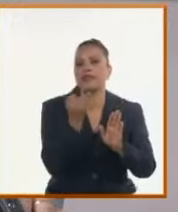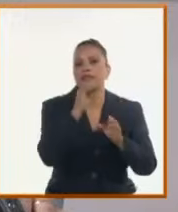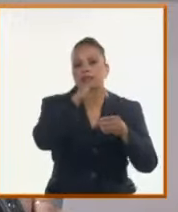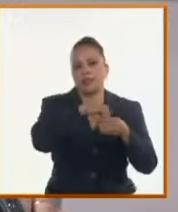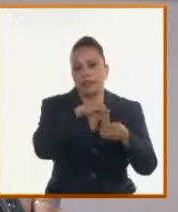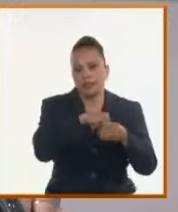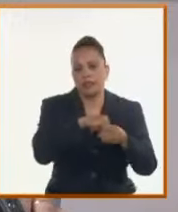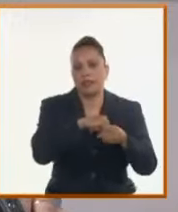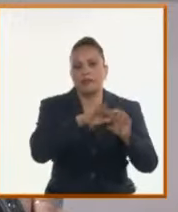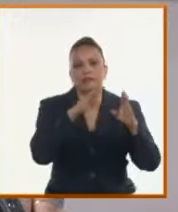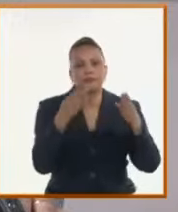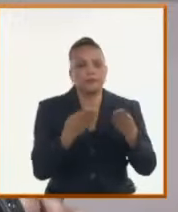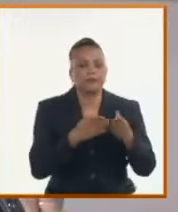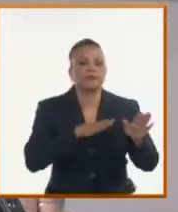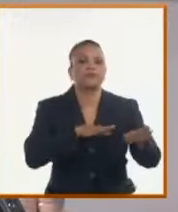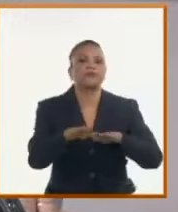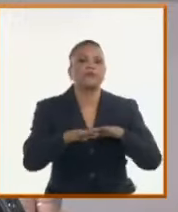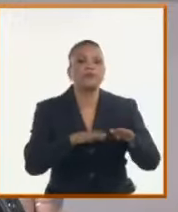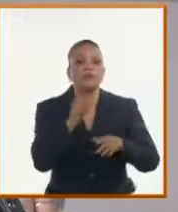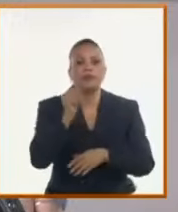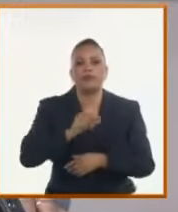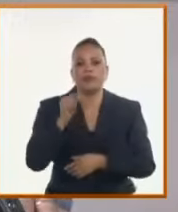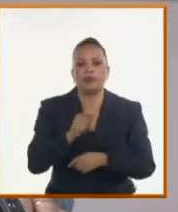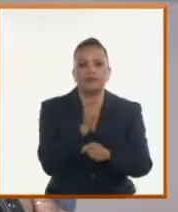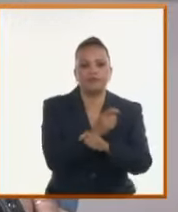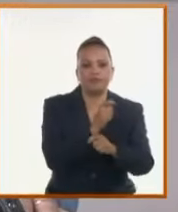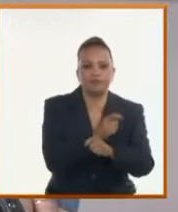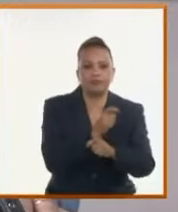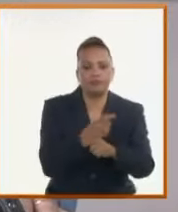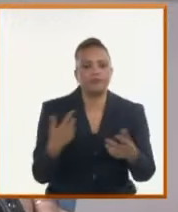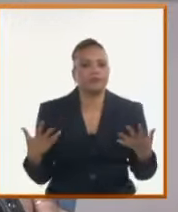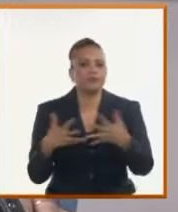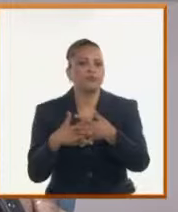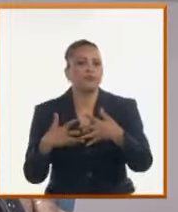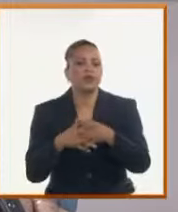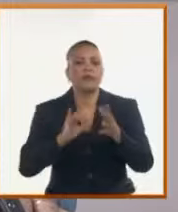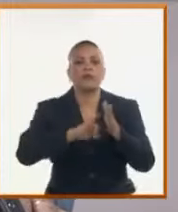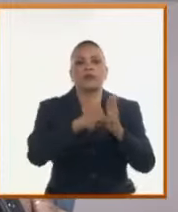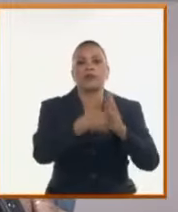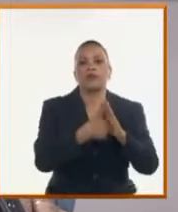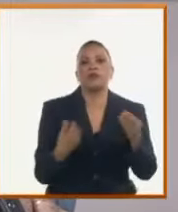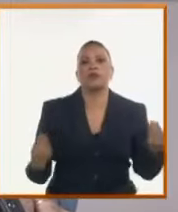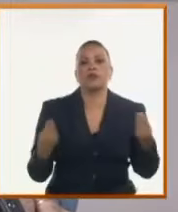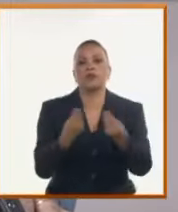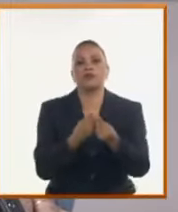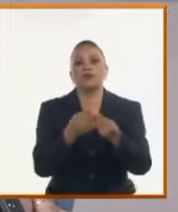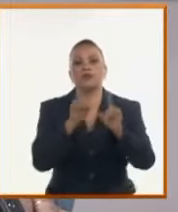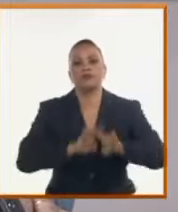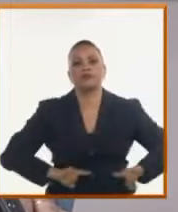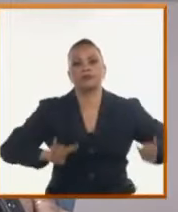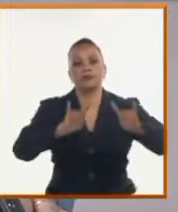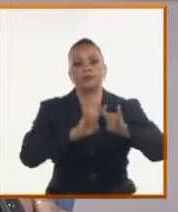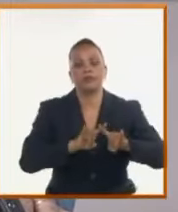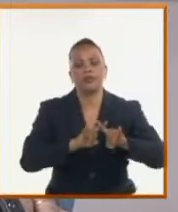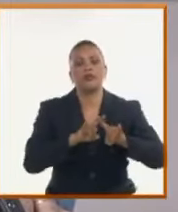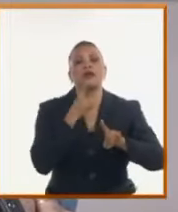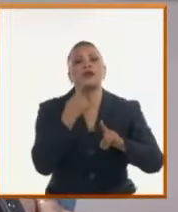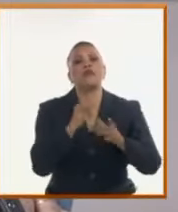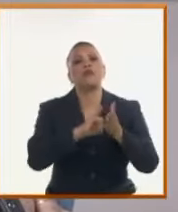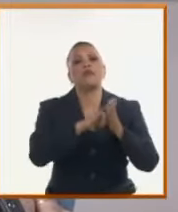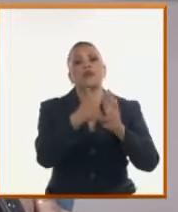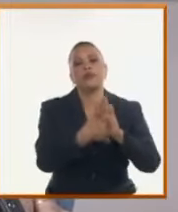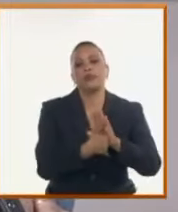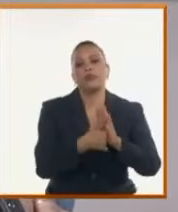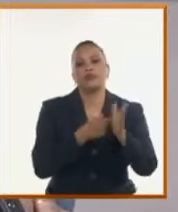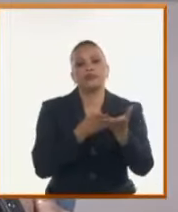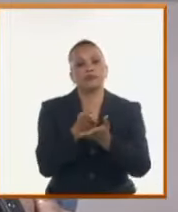herramientas con la preparación del personal se hay vínculo se están haciendo proyectos de vínculo con la con las universidades se están Hay un proyecto se